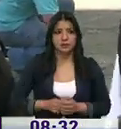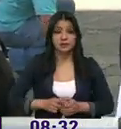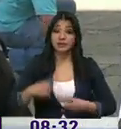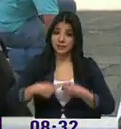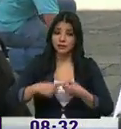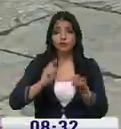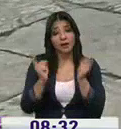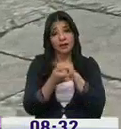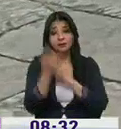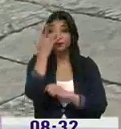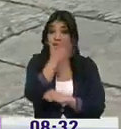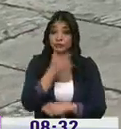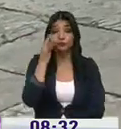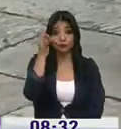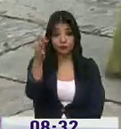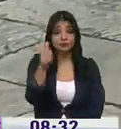mañana.